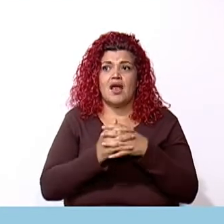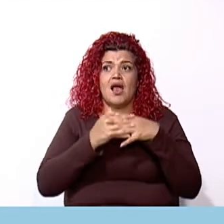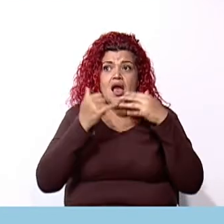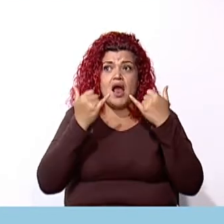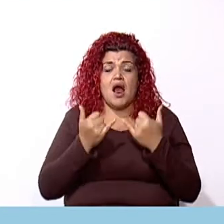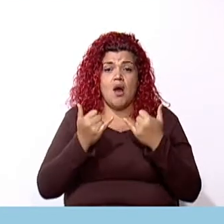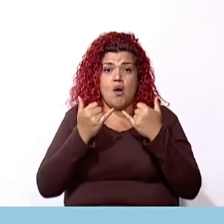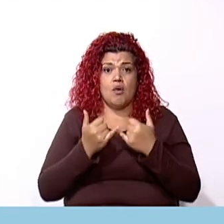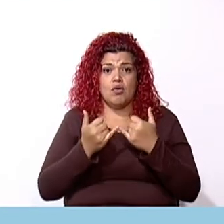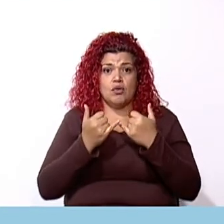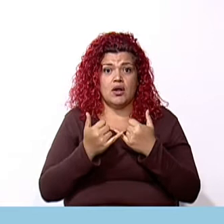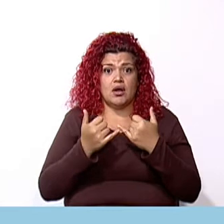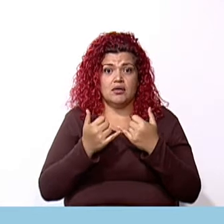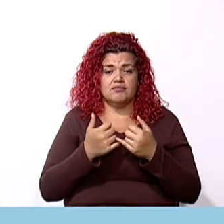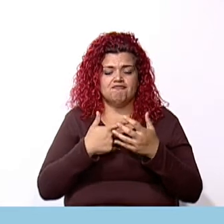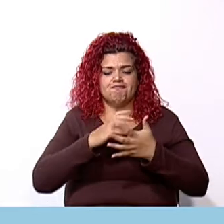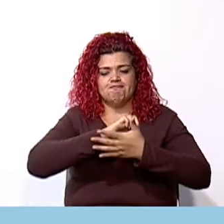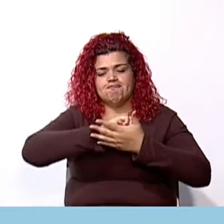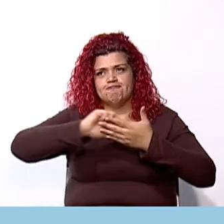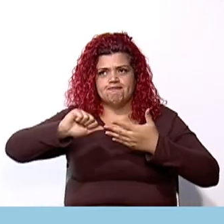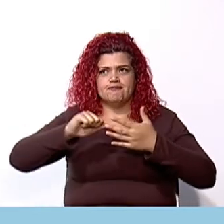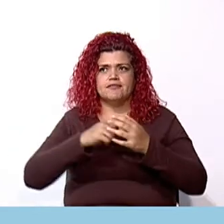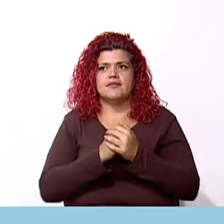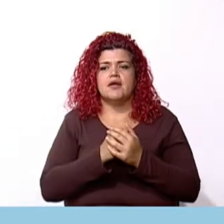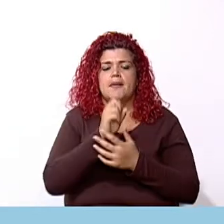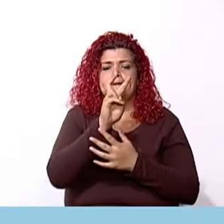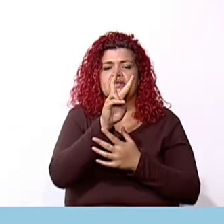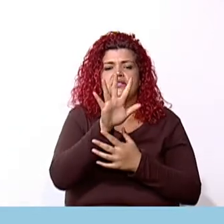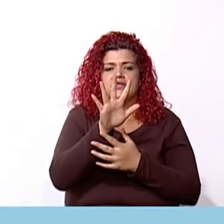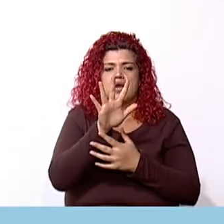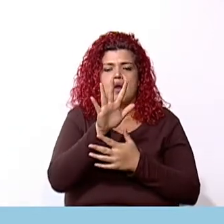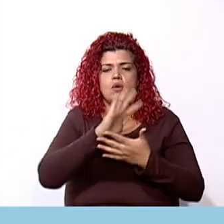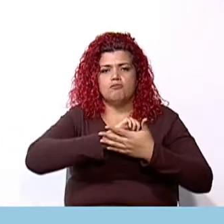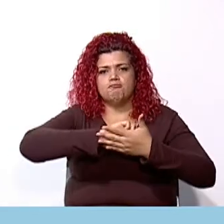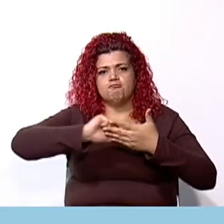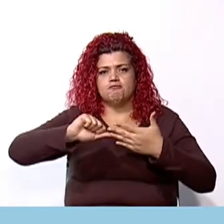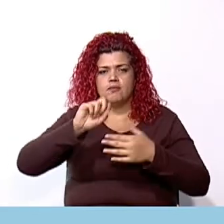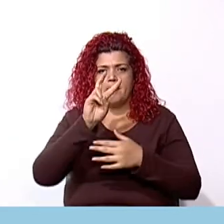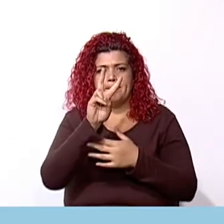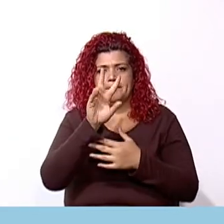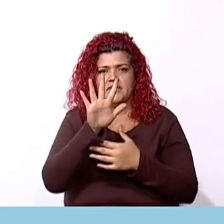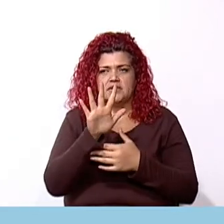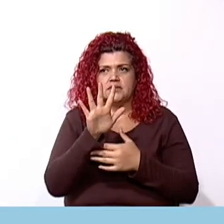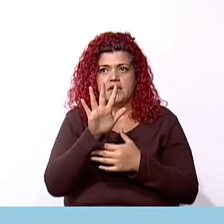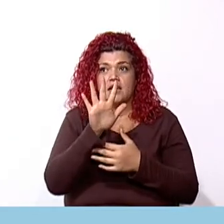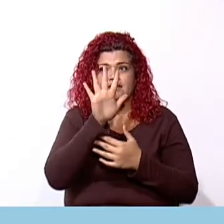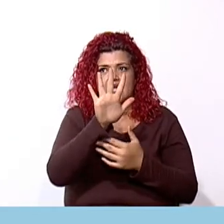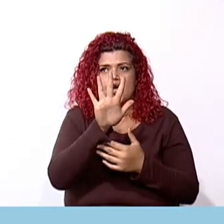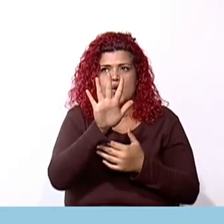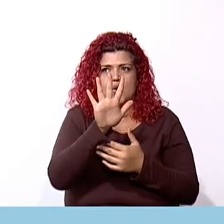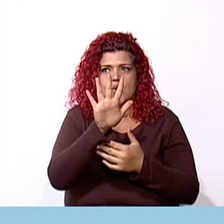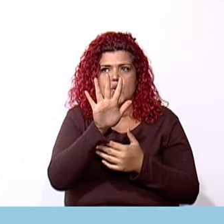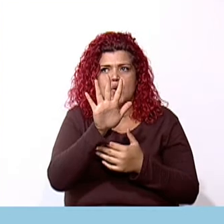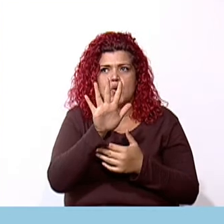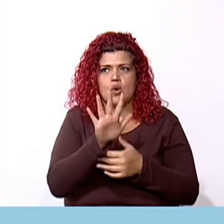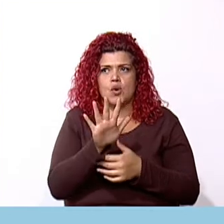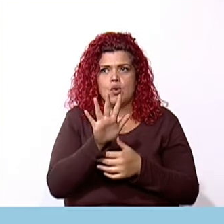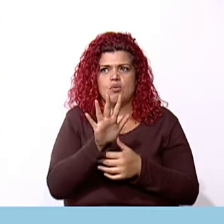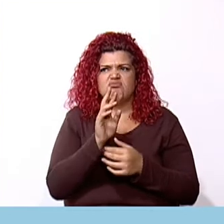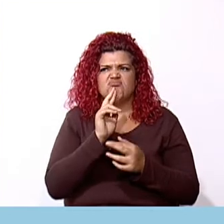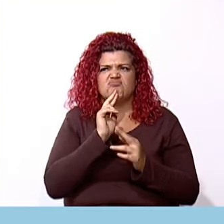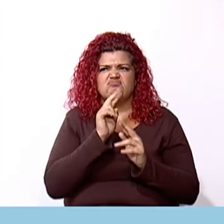Ahora lo vamos a restar. 25 le quito 5, me da